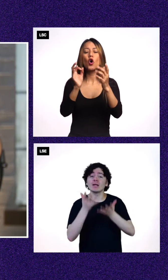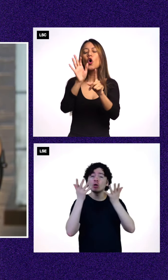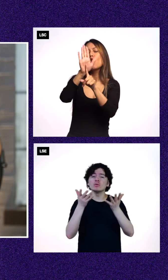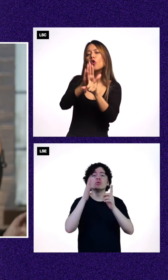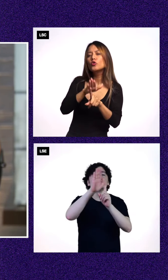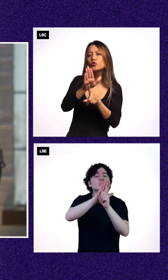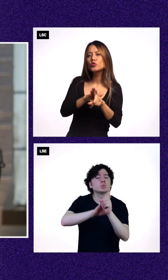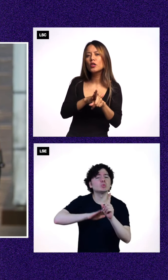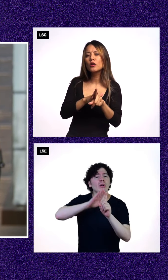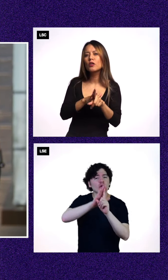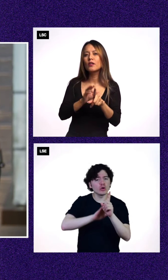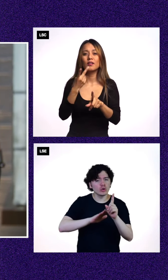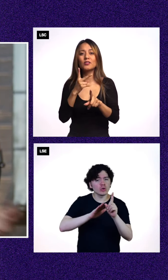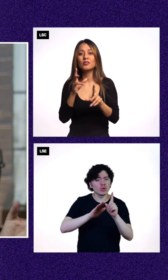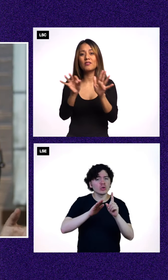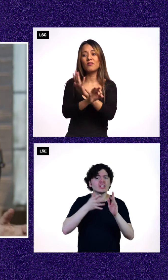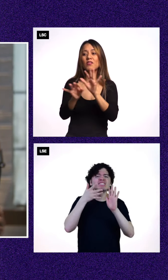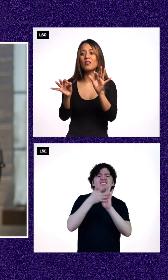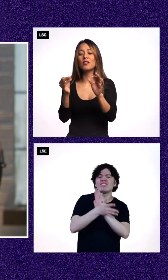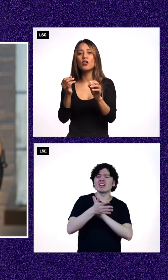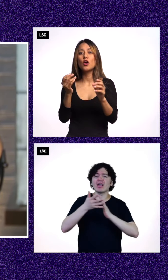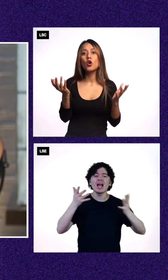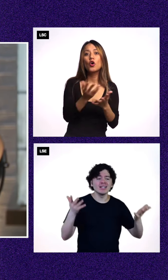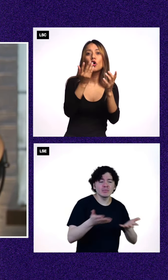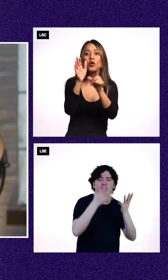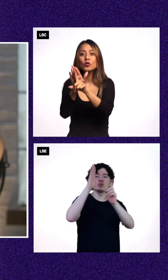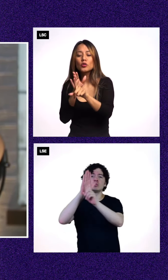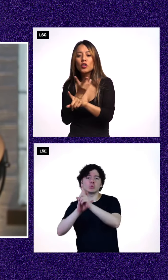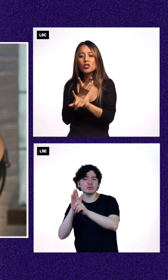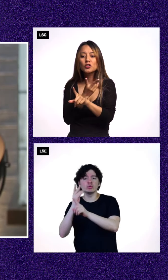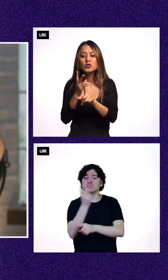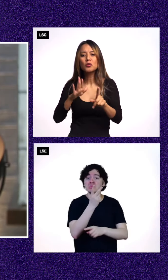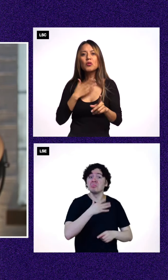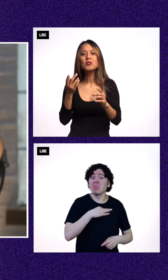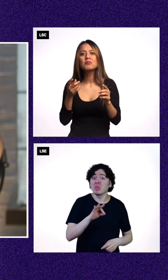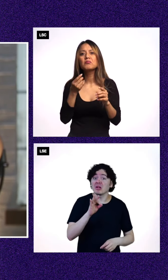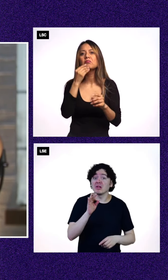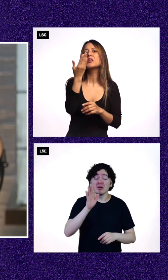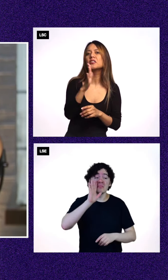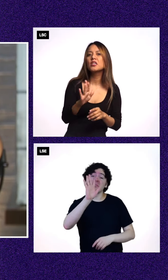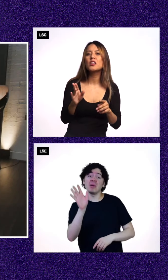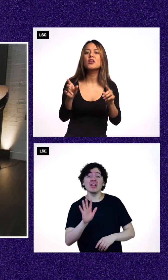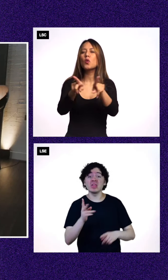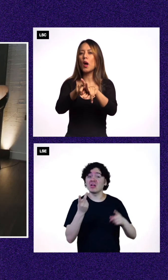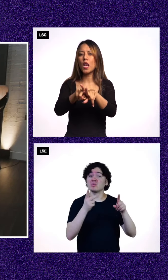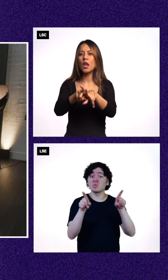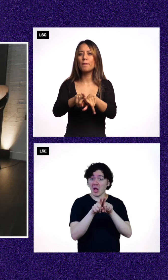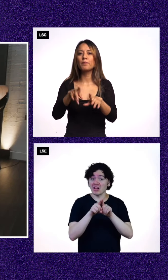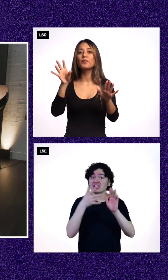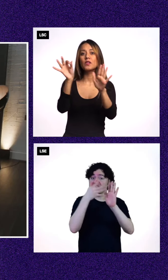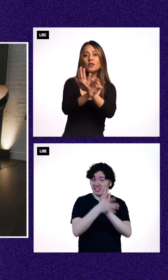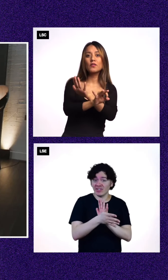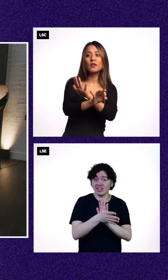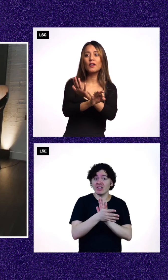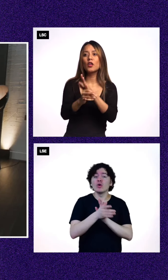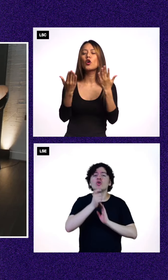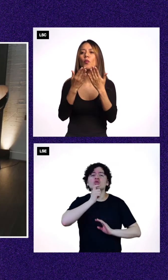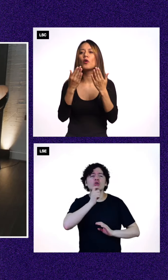son intercambiables, consuelo y ánimo. Y este es uno de los significados, dar un